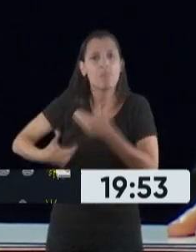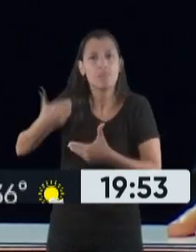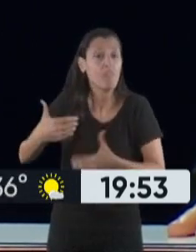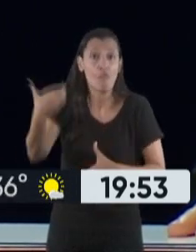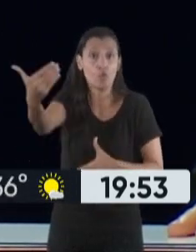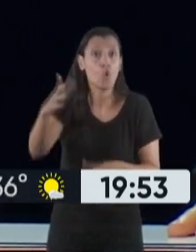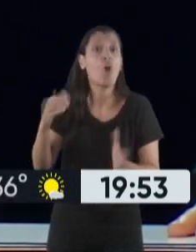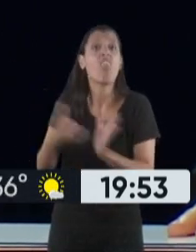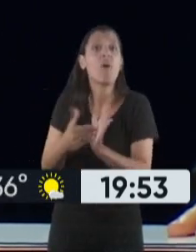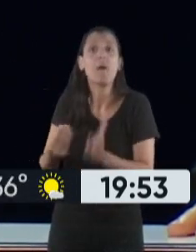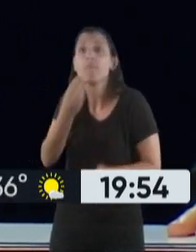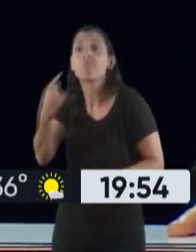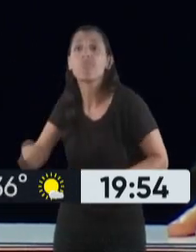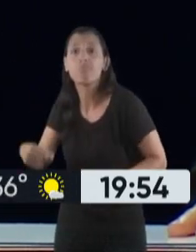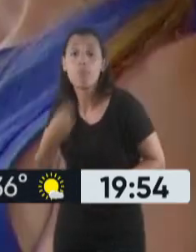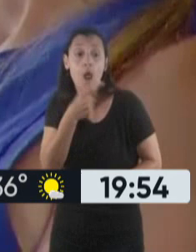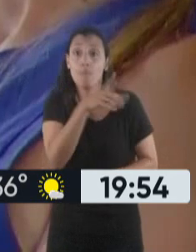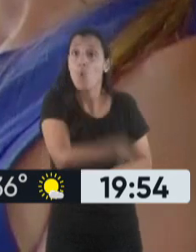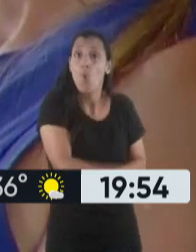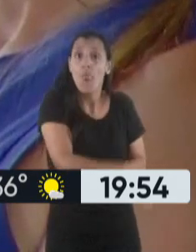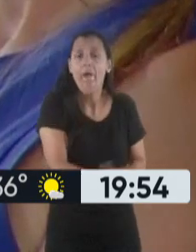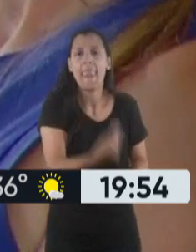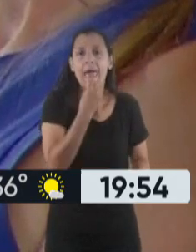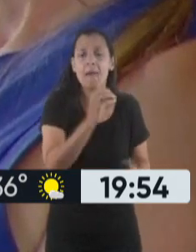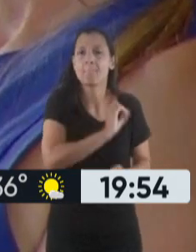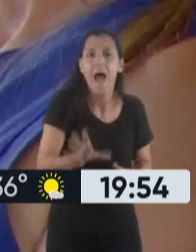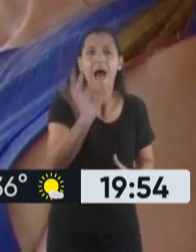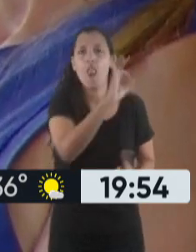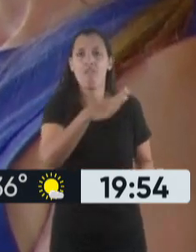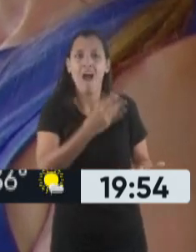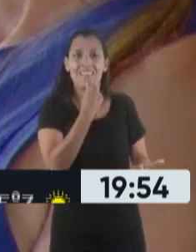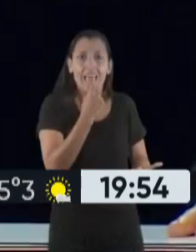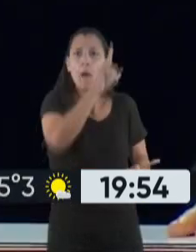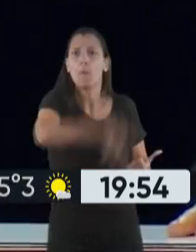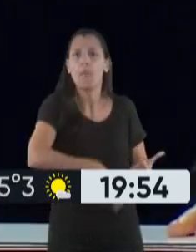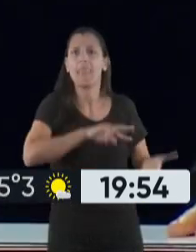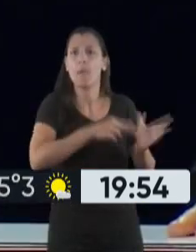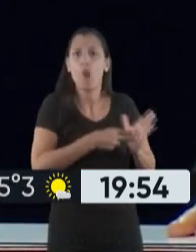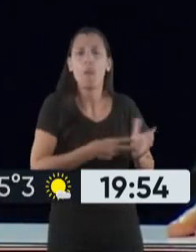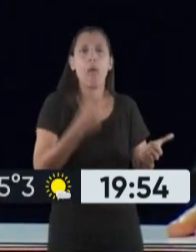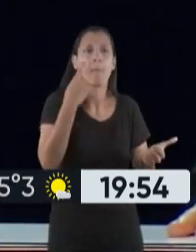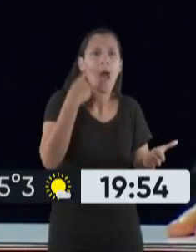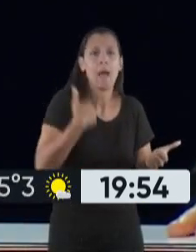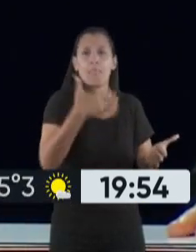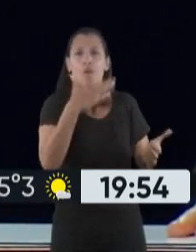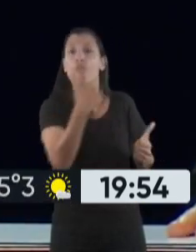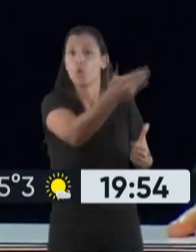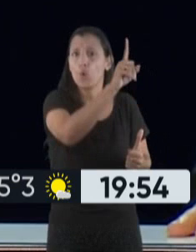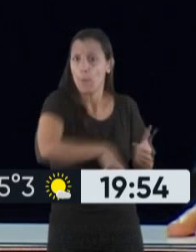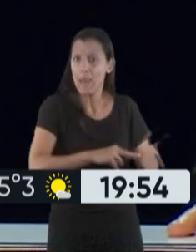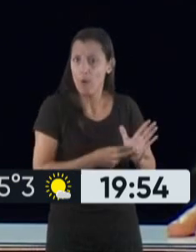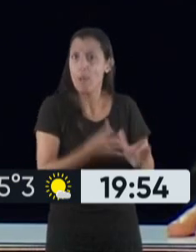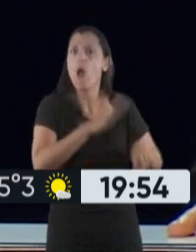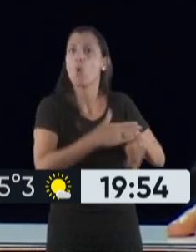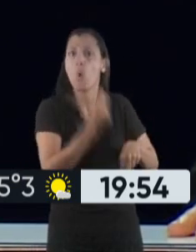futuro. Un chico subalimentado, un chico mal alimentado, tiene problemas de conocimiento, de comprensión en el futuro. Entonces,